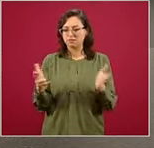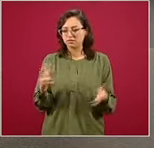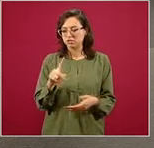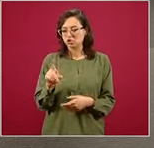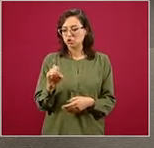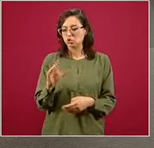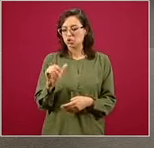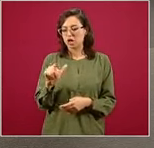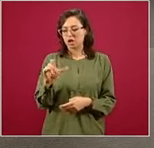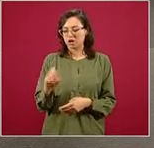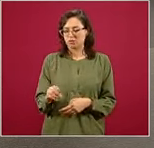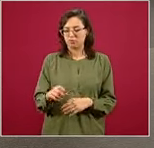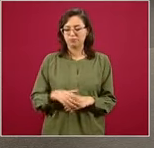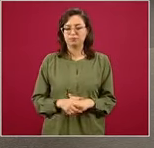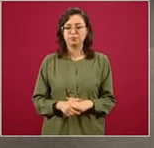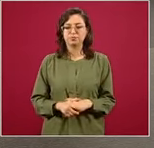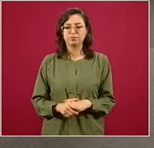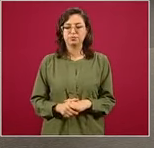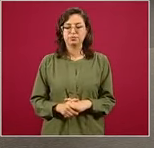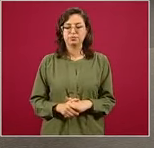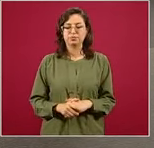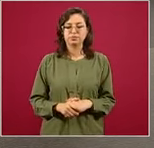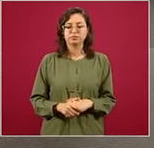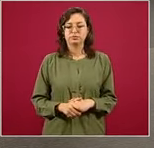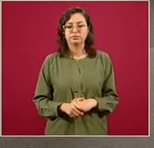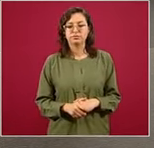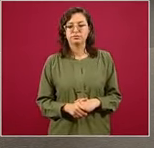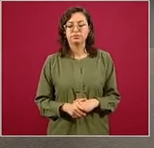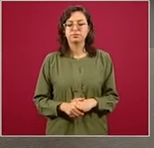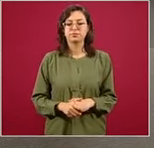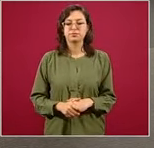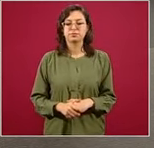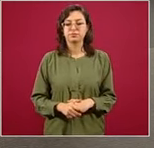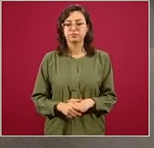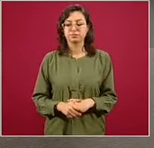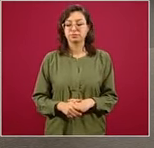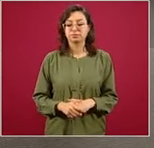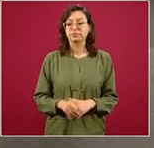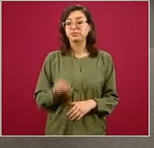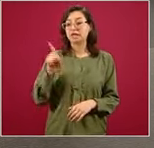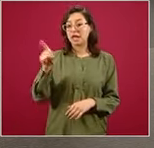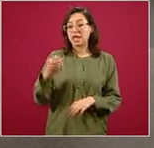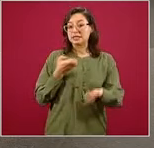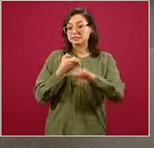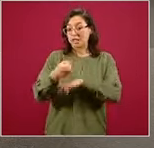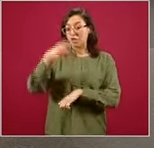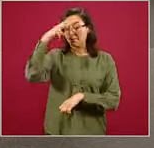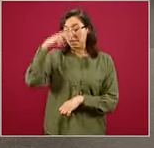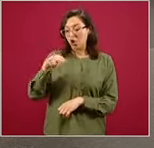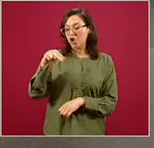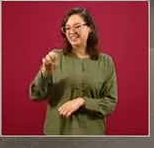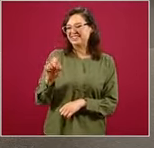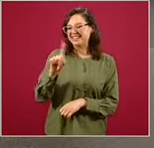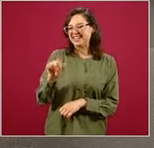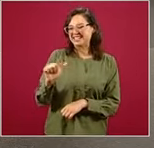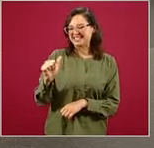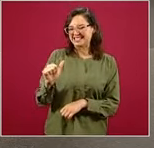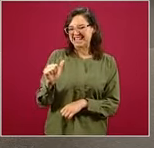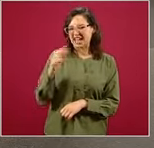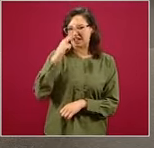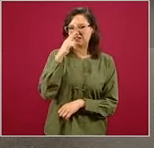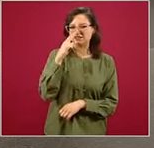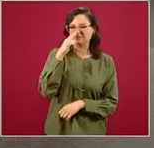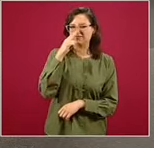Hace unos días, conversando con el presidente municipal de Nezahualcóyotl, Hugo de la Rosa, me comentaba